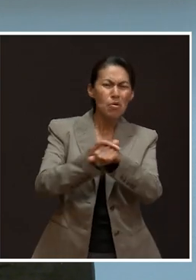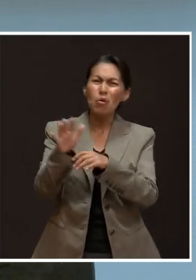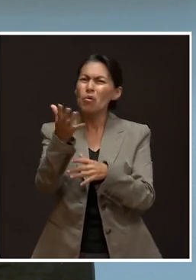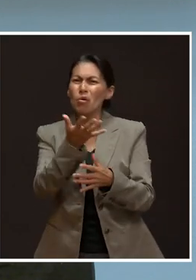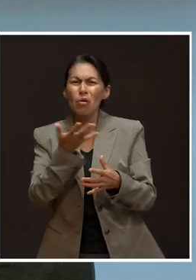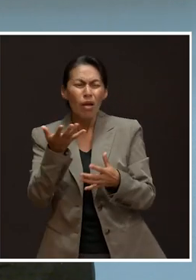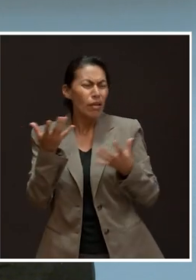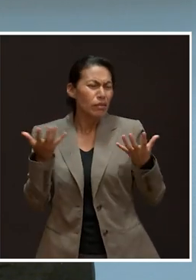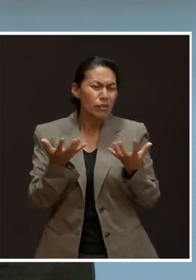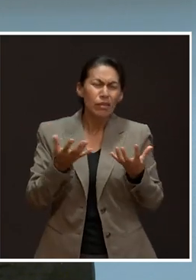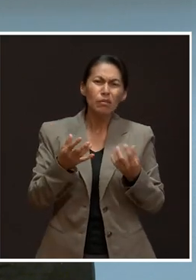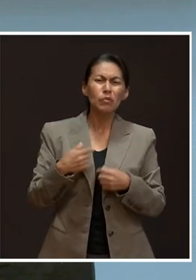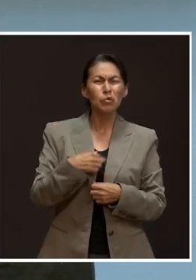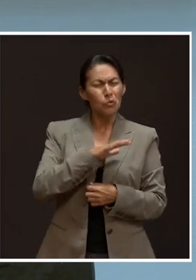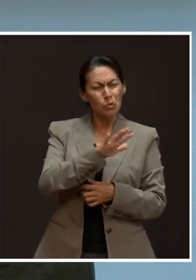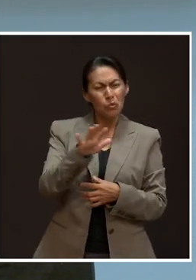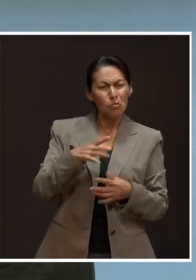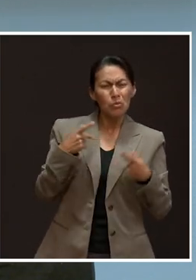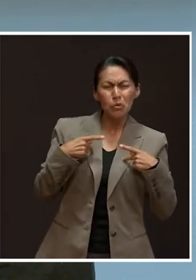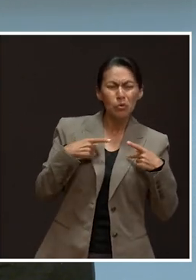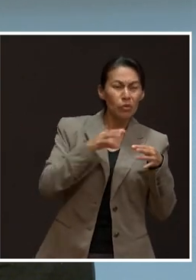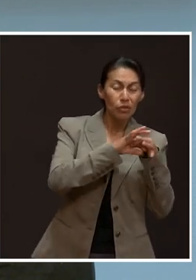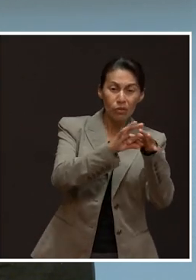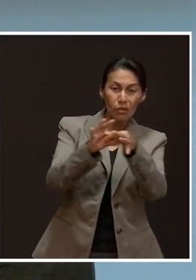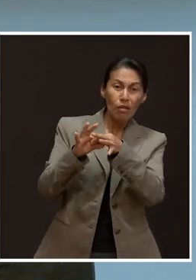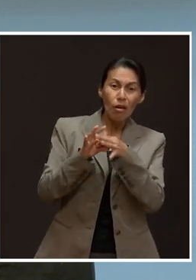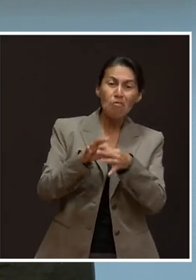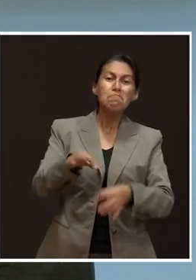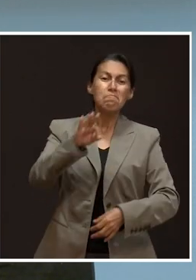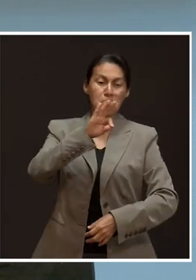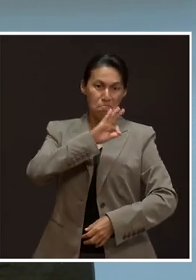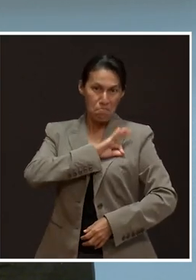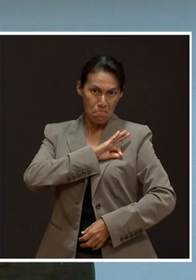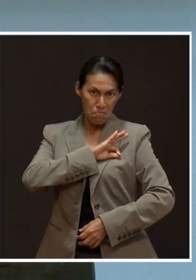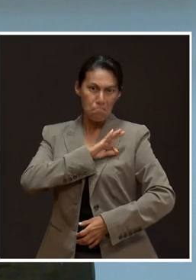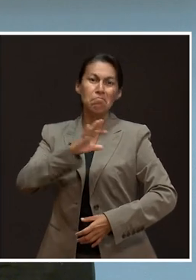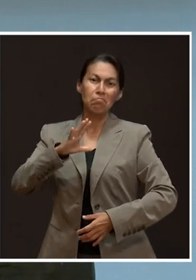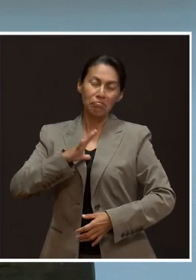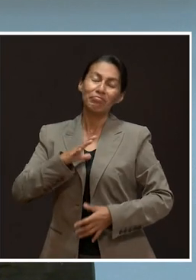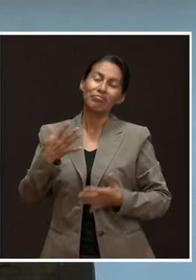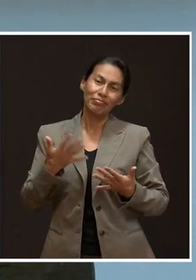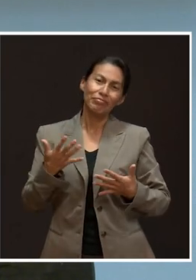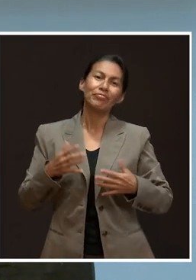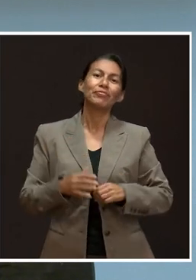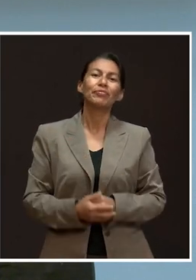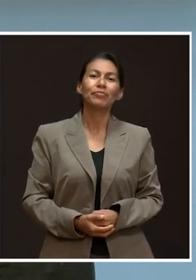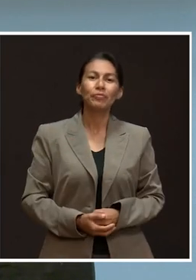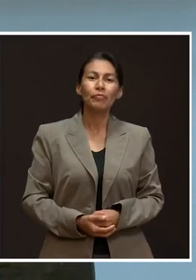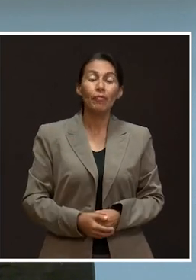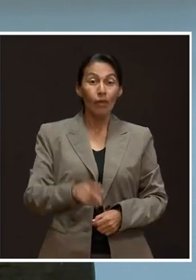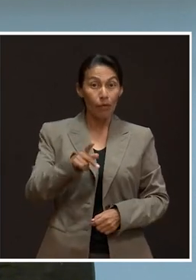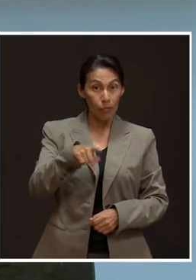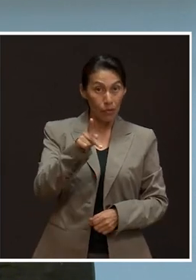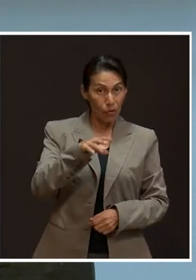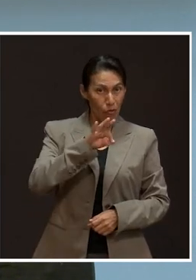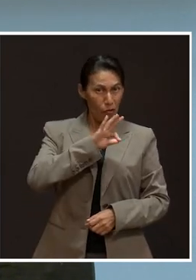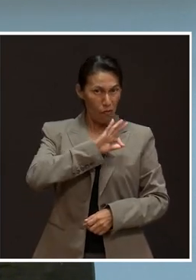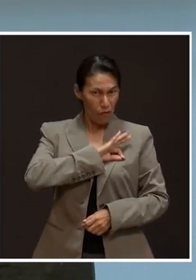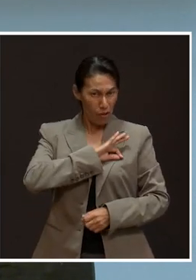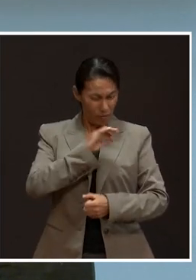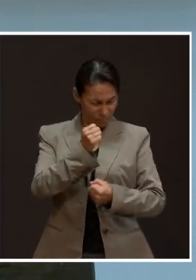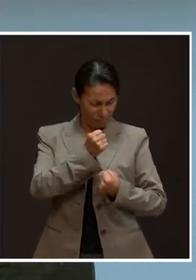transacciones y nuestras interacciones como seres humanos. Pero la fe que es